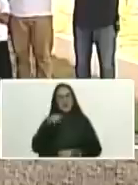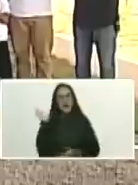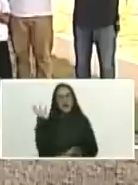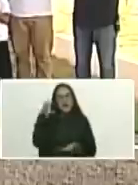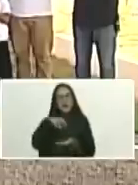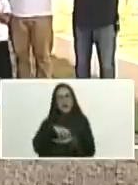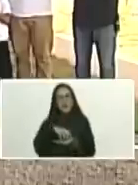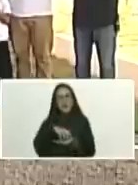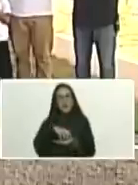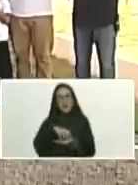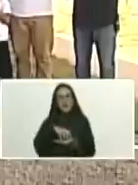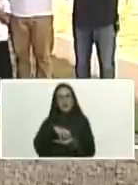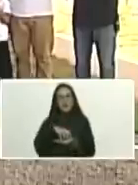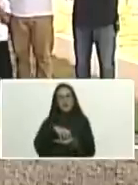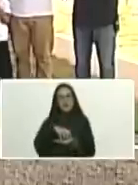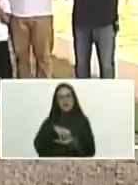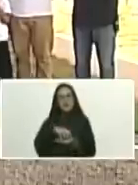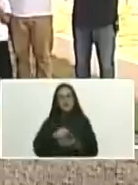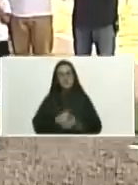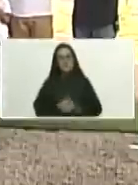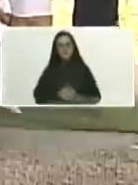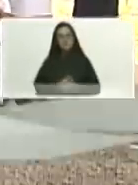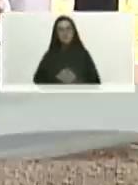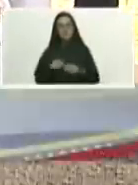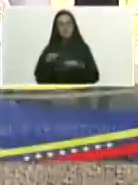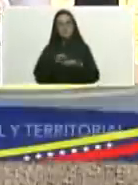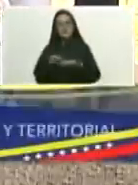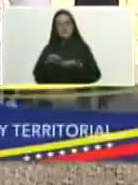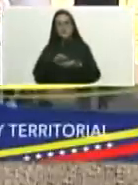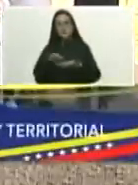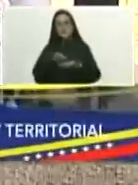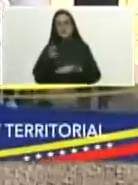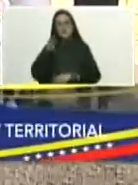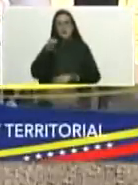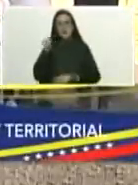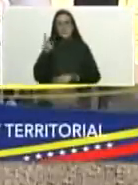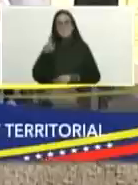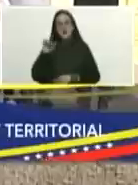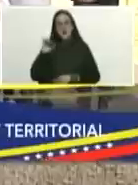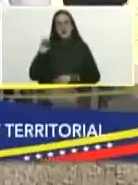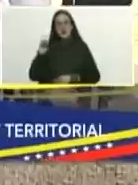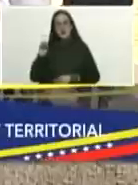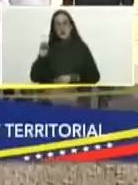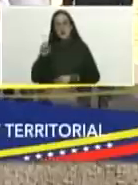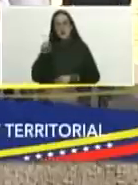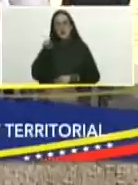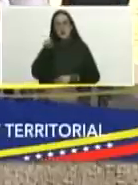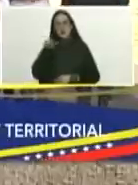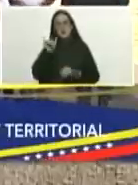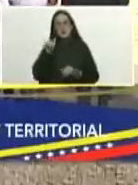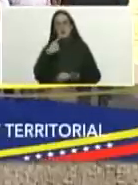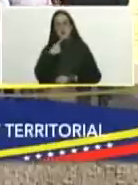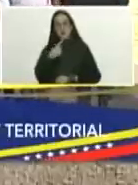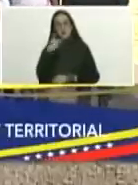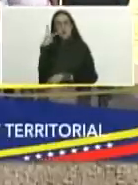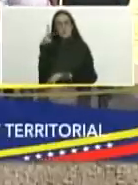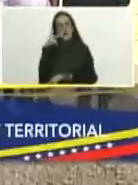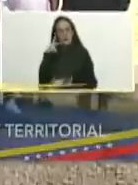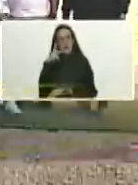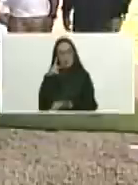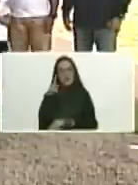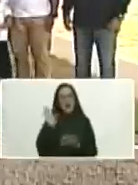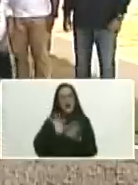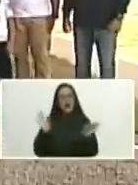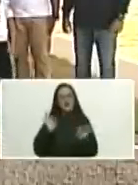Aragua, en el municipio Mario Briceño Iragorri, como usted lo ha dicho, en la parroquia Caña